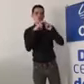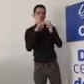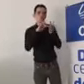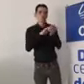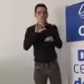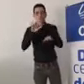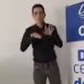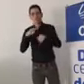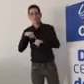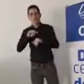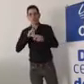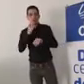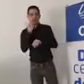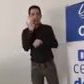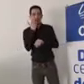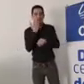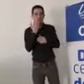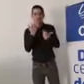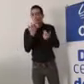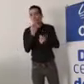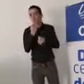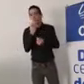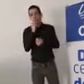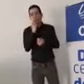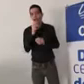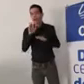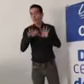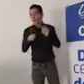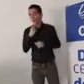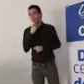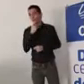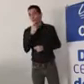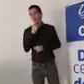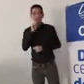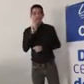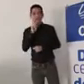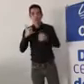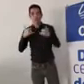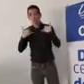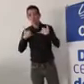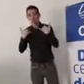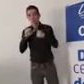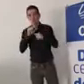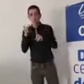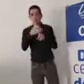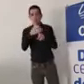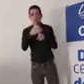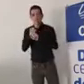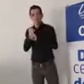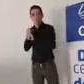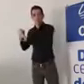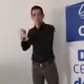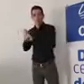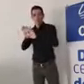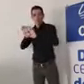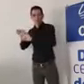ser violentados sexualmente, desplazados forzosamente, secuestrados y reclutados para estos grupos armados